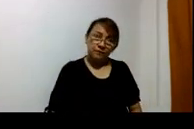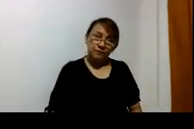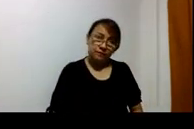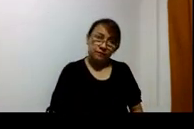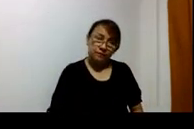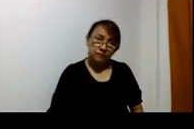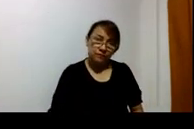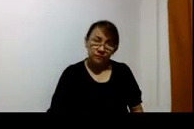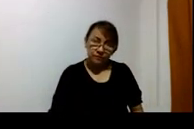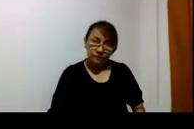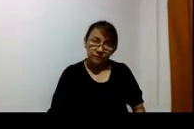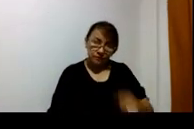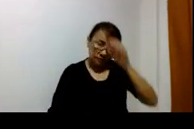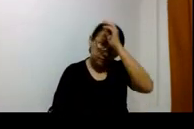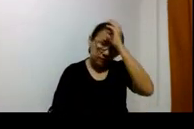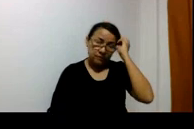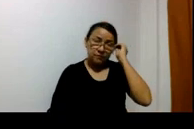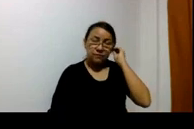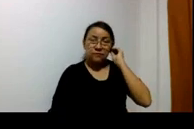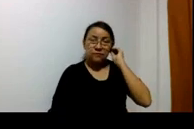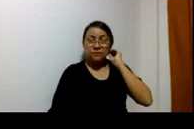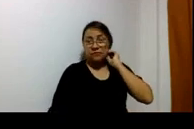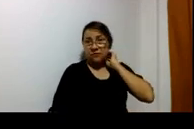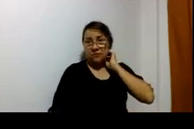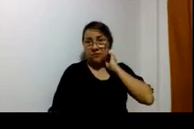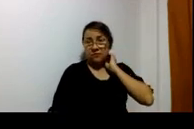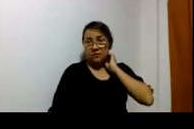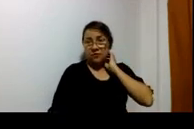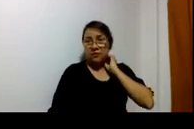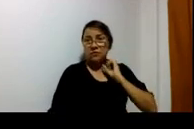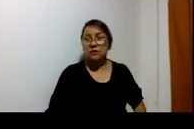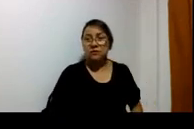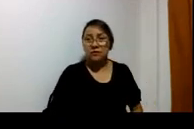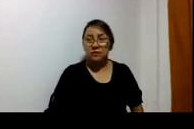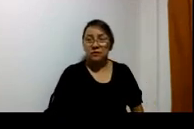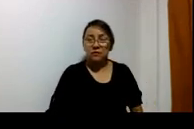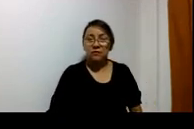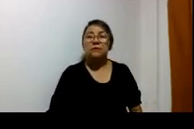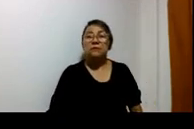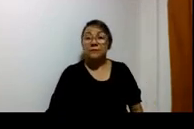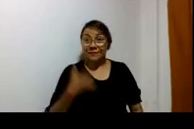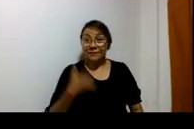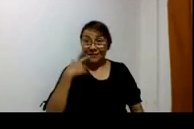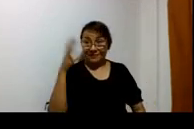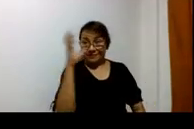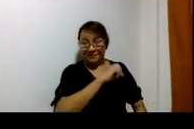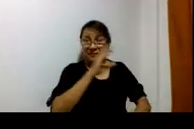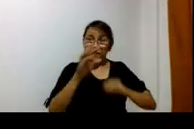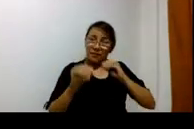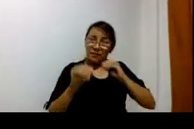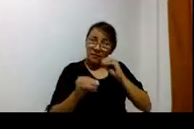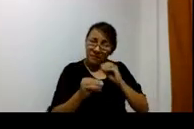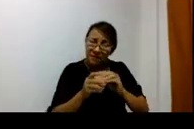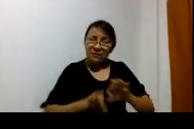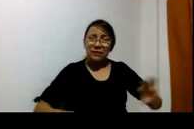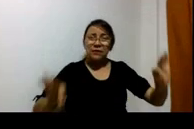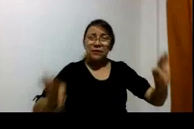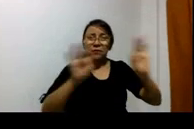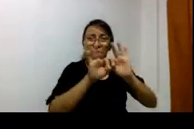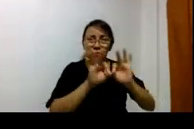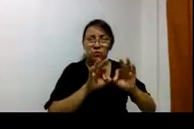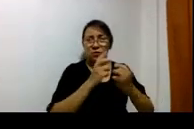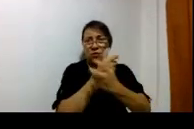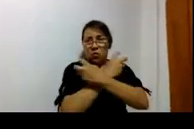Bien, entonces espero que hayan tomado nota de esos tipsitos tan importantes sobre el botiquín. Cuando hablamos también de anatomía, entonces pues esto